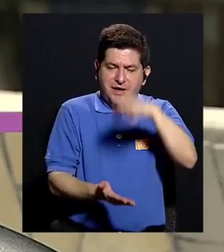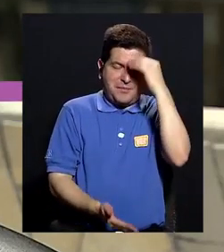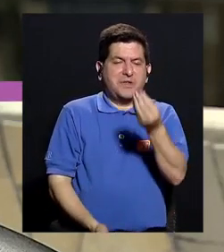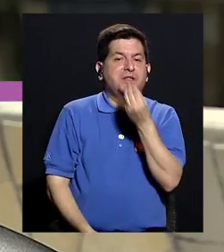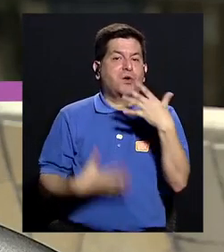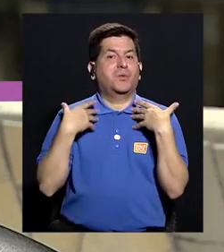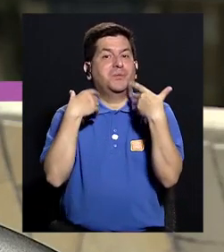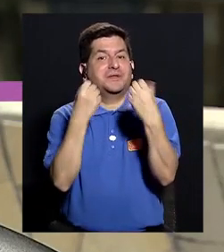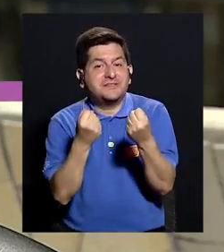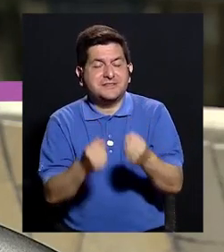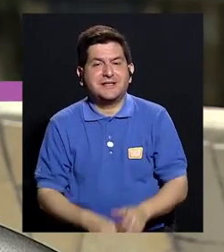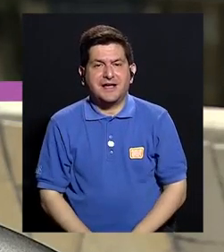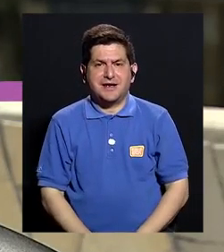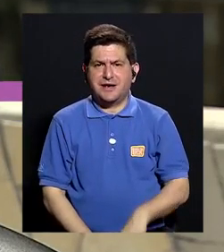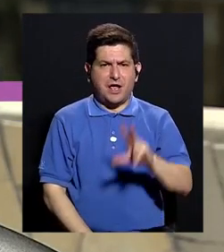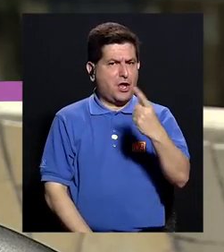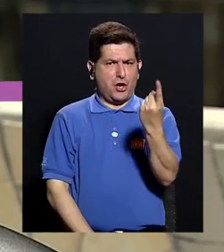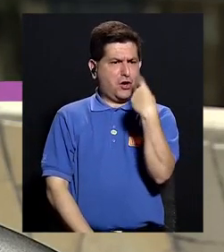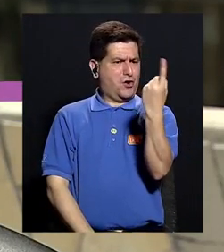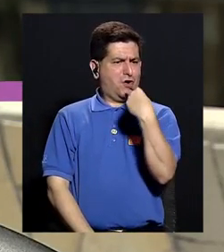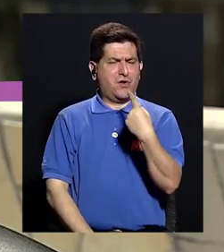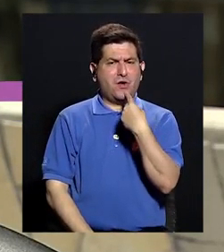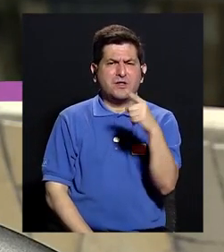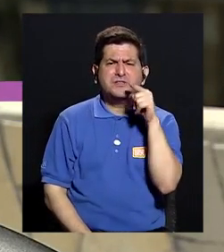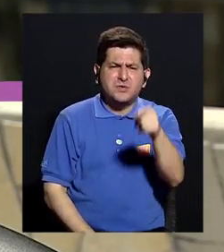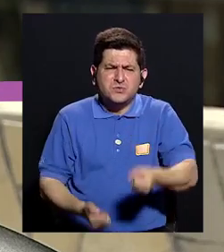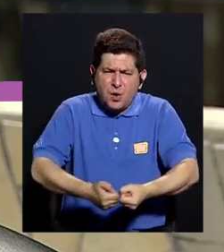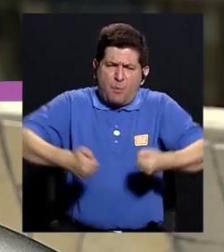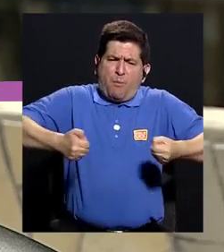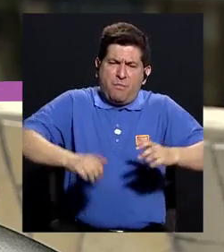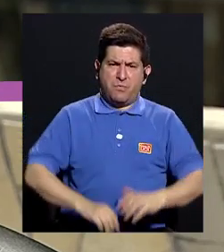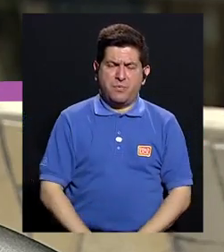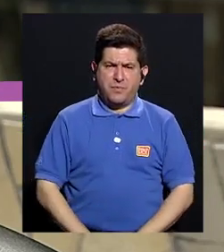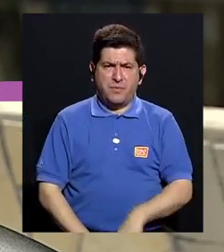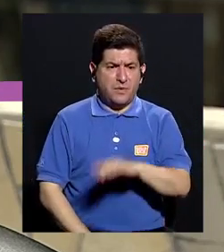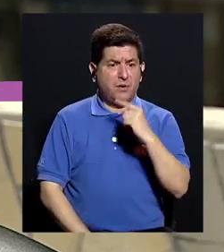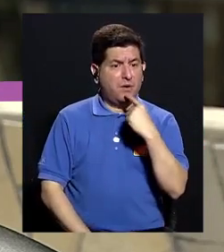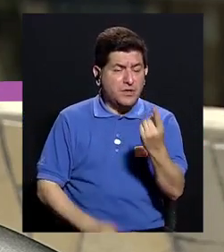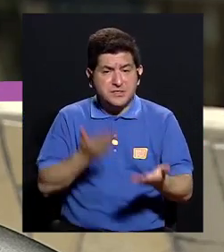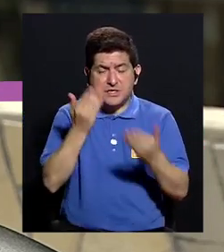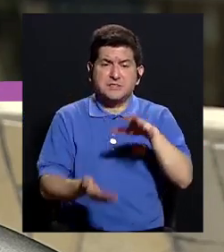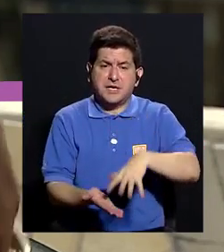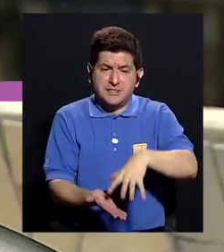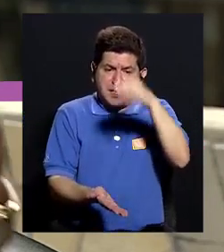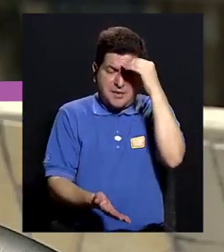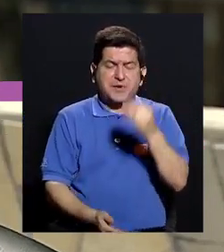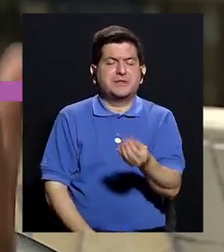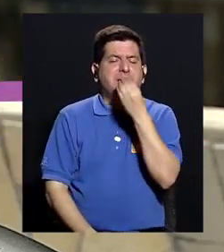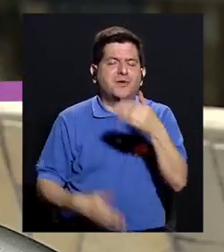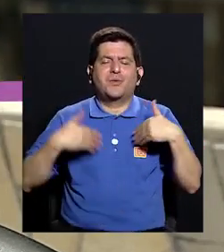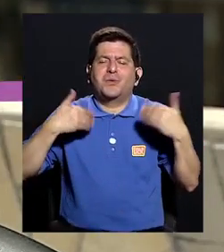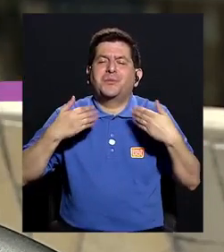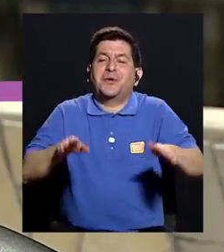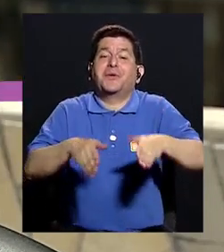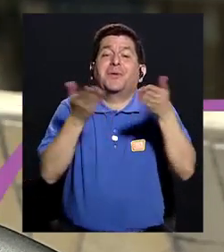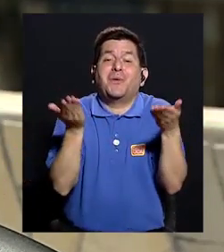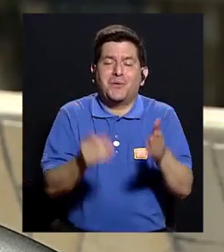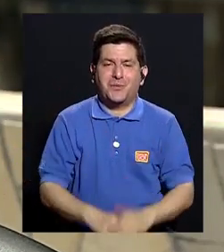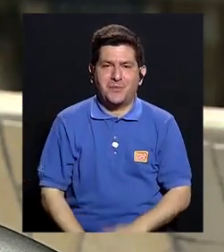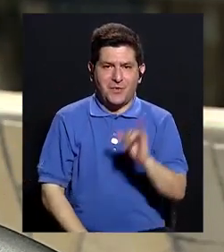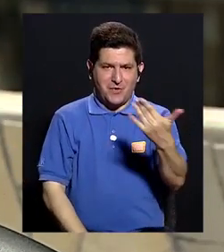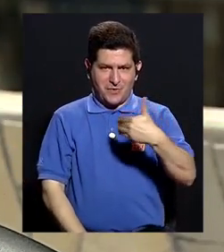el aprender a comer en forma saludable sin que me regañen y solo me digan que he subido de peso, solo que me digan cómo aprender a comer con felicidad